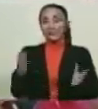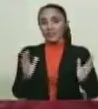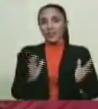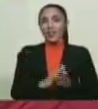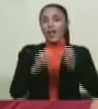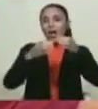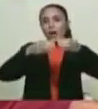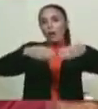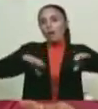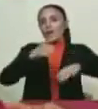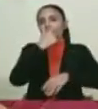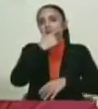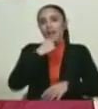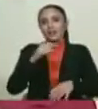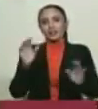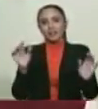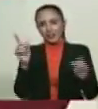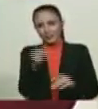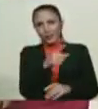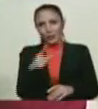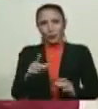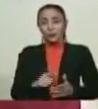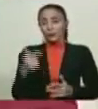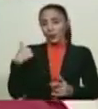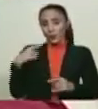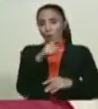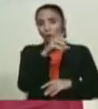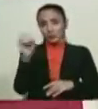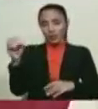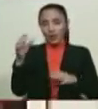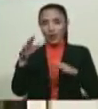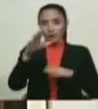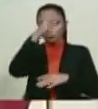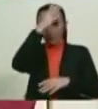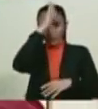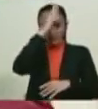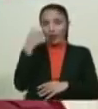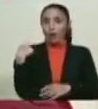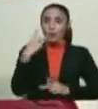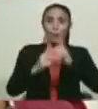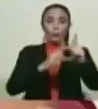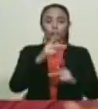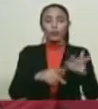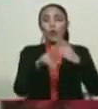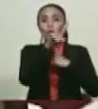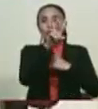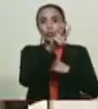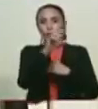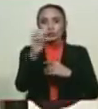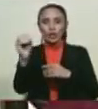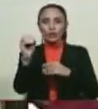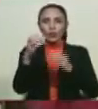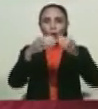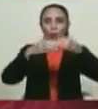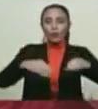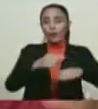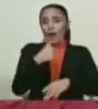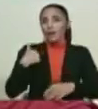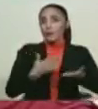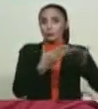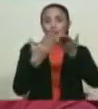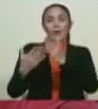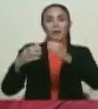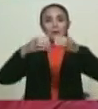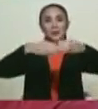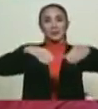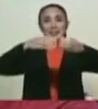La ñema es facilito. Yo tengo 100 gallinas y produzco 200 huevos diarios. Y yo le doy huevo a todo el que necesita.